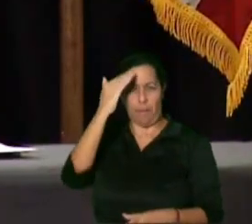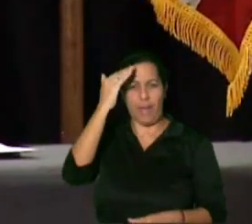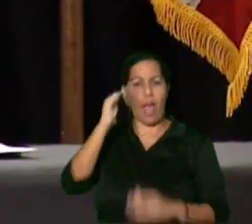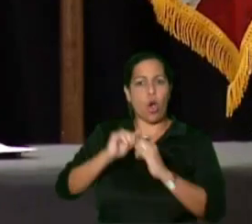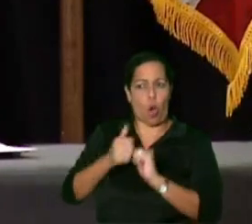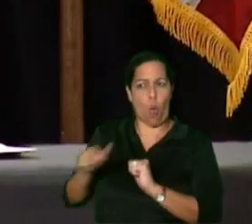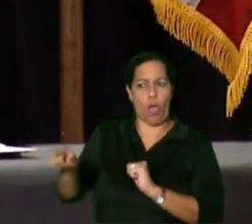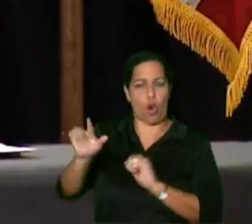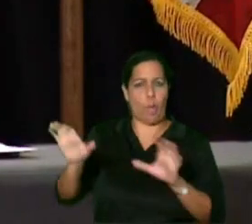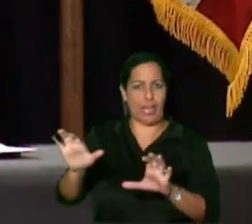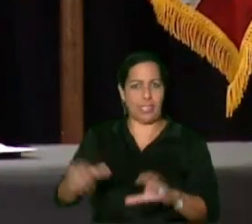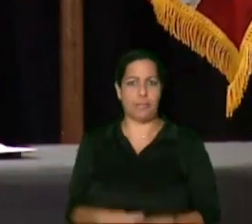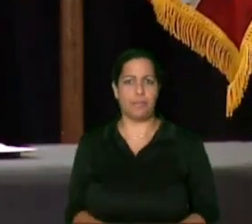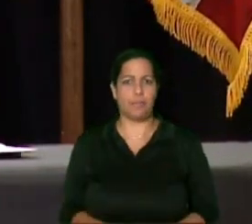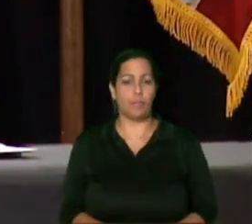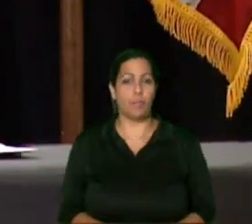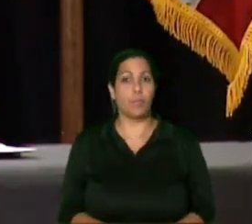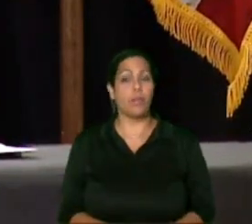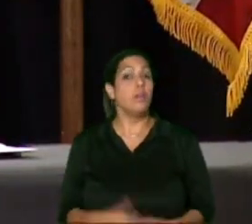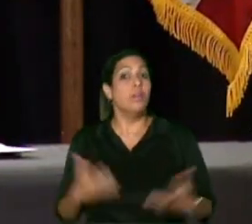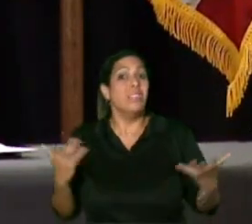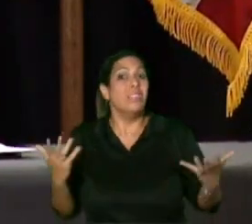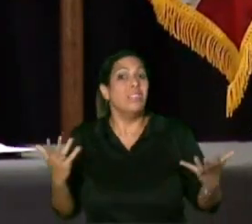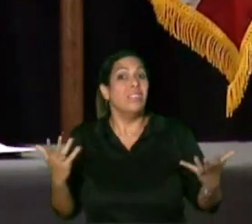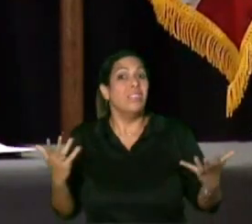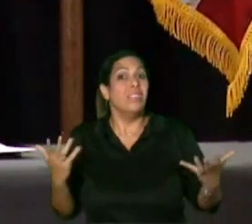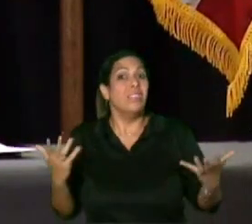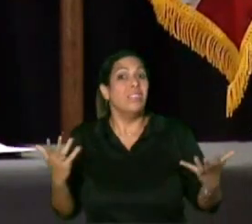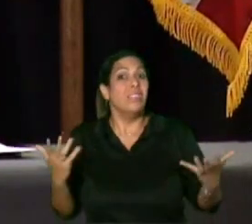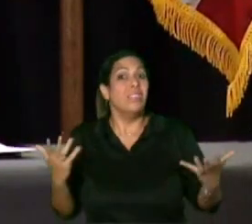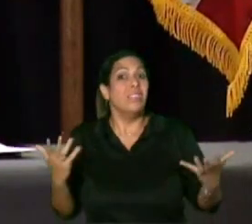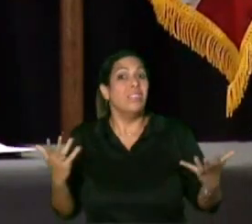económico. Las ventas online continúan siendo la manera